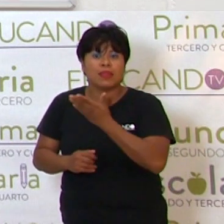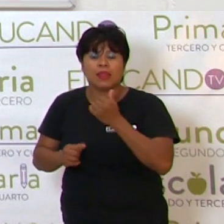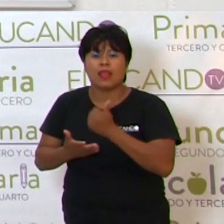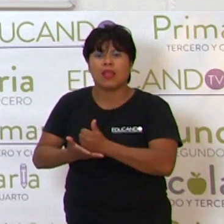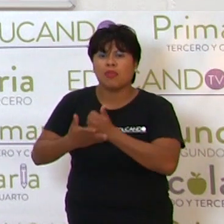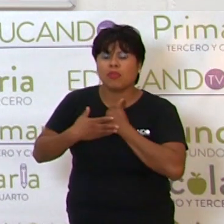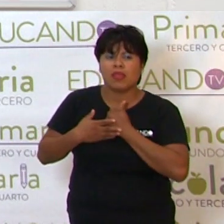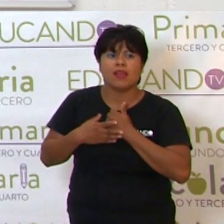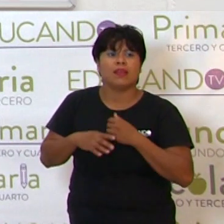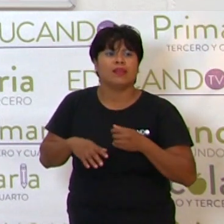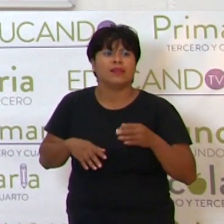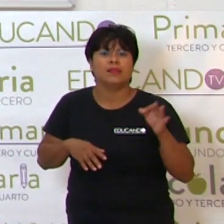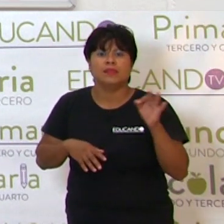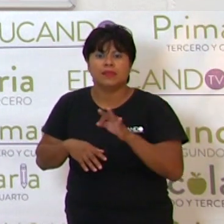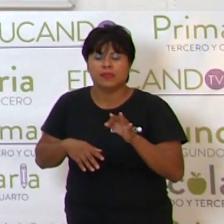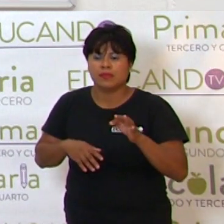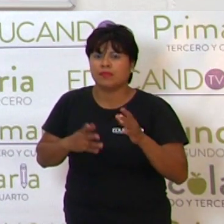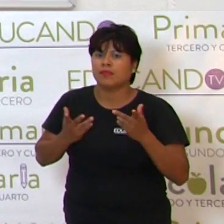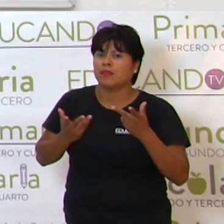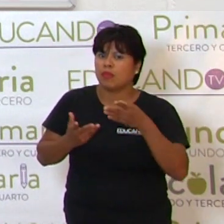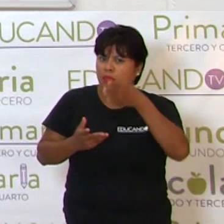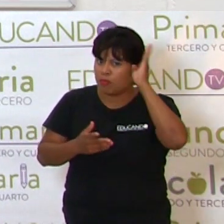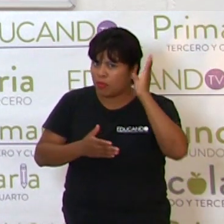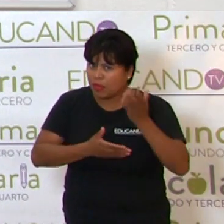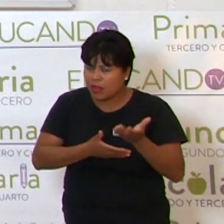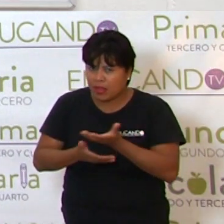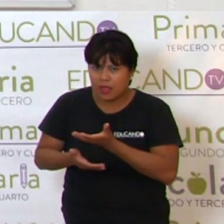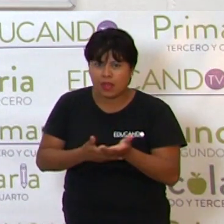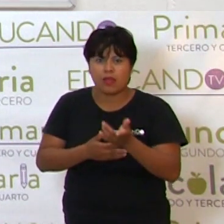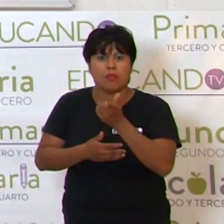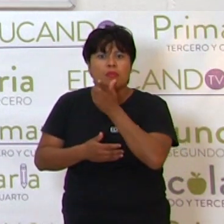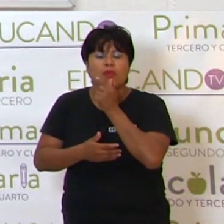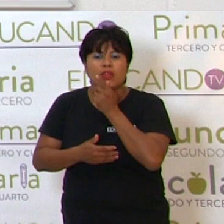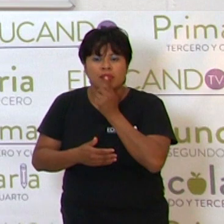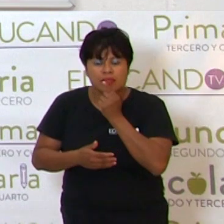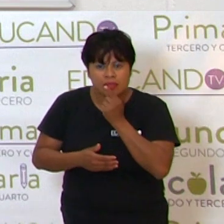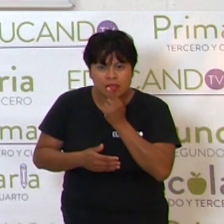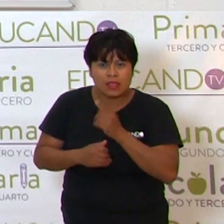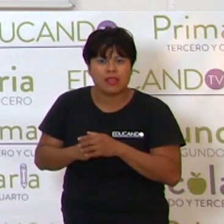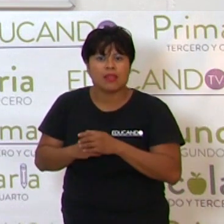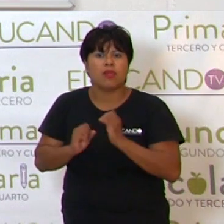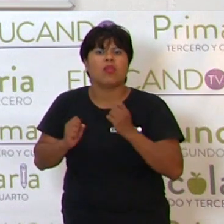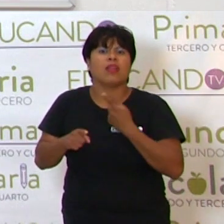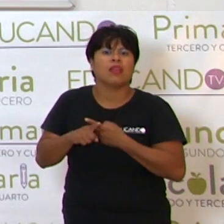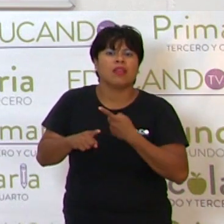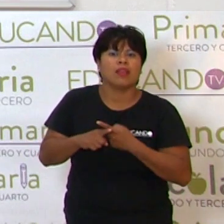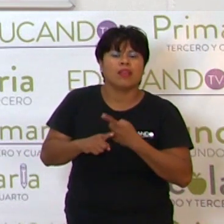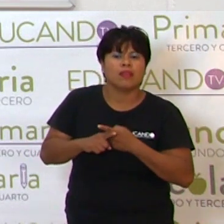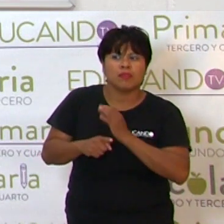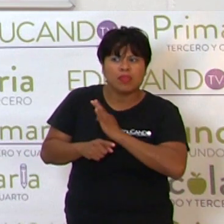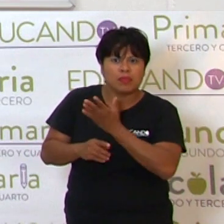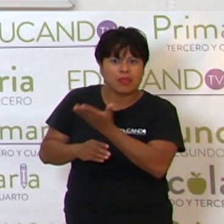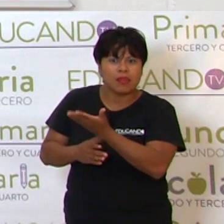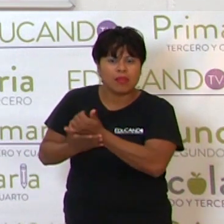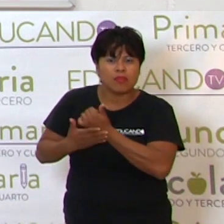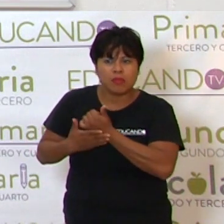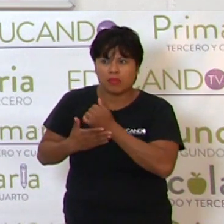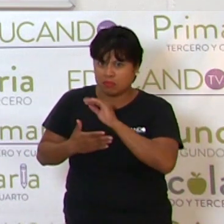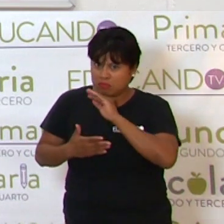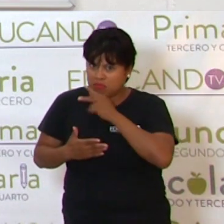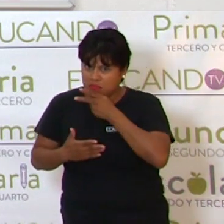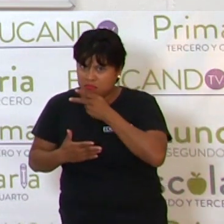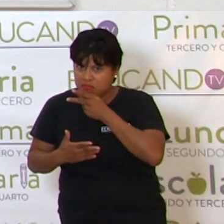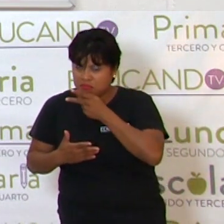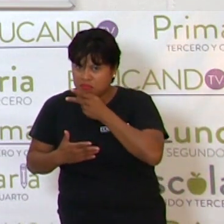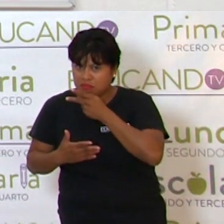ya sea a un bombero, a un policía, o a quién más podrían pedirle ayuda, a su papá,